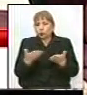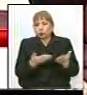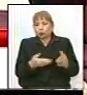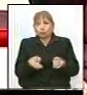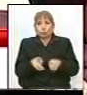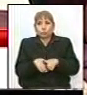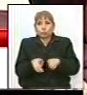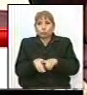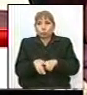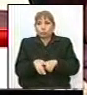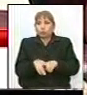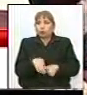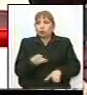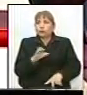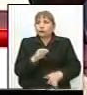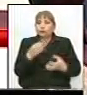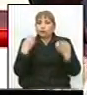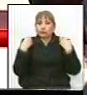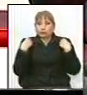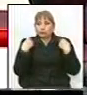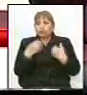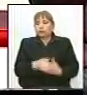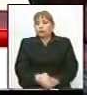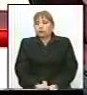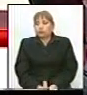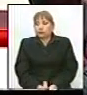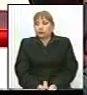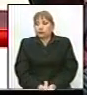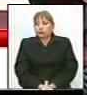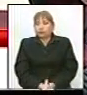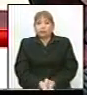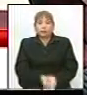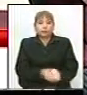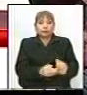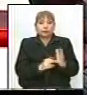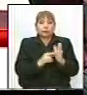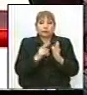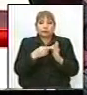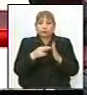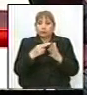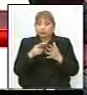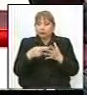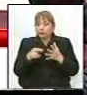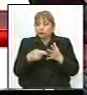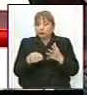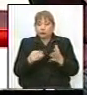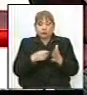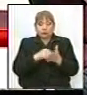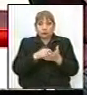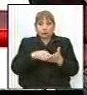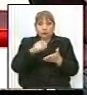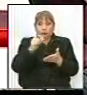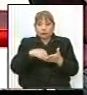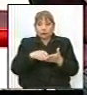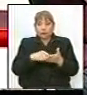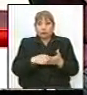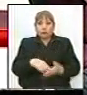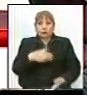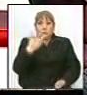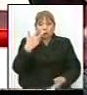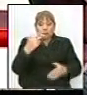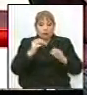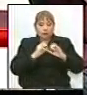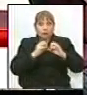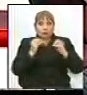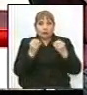funcional, por ejemplo, el caso de la relación de adherentes, la verificación de firmas la hacen los tres organismos, los